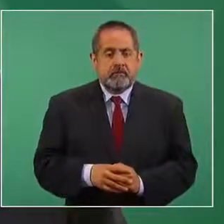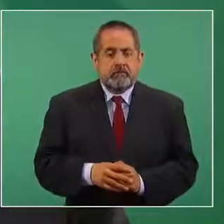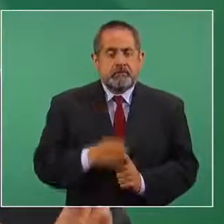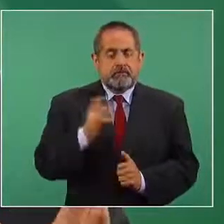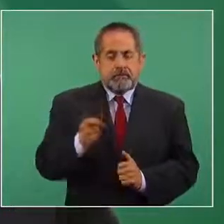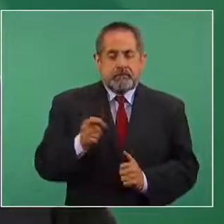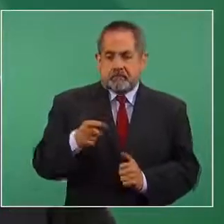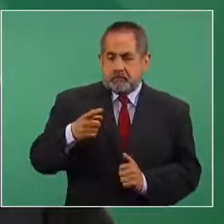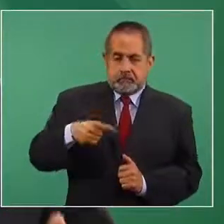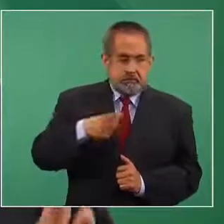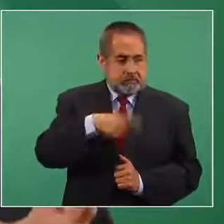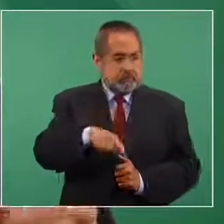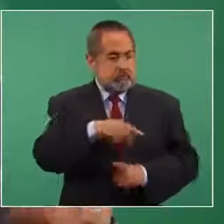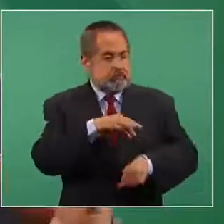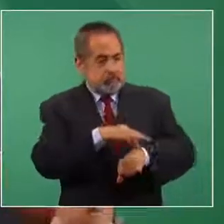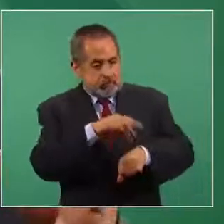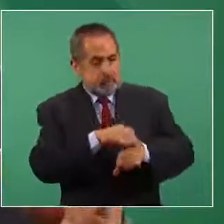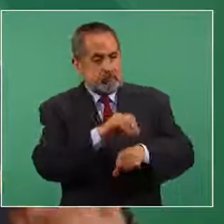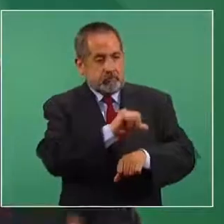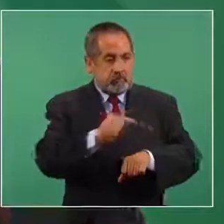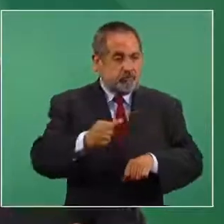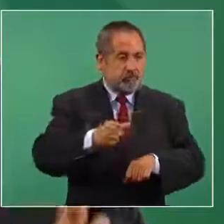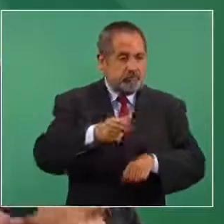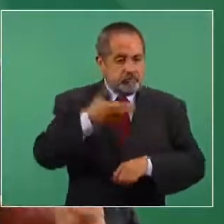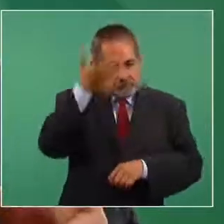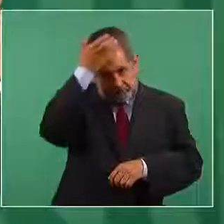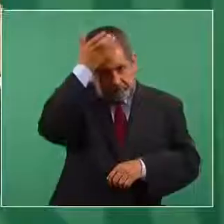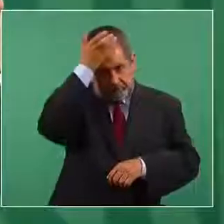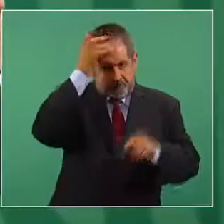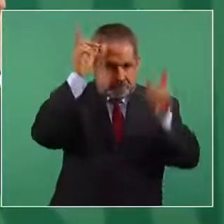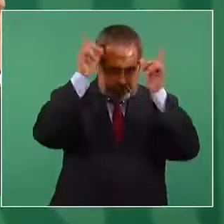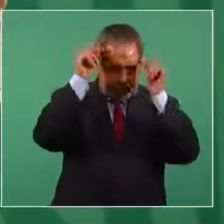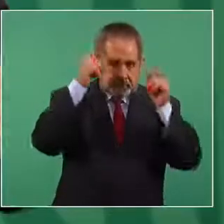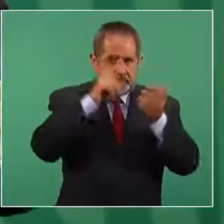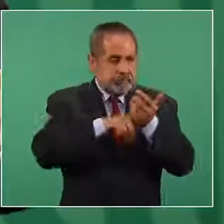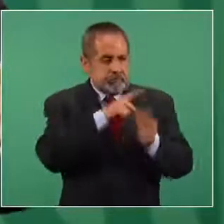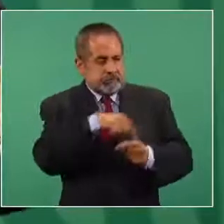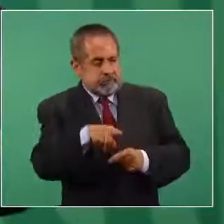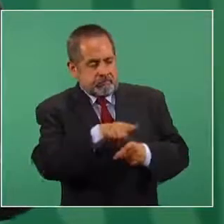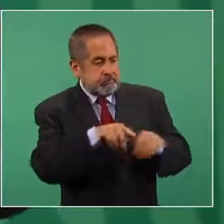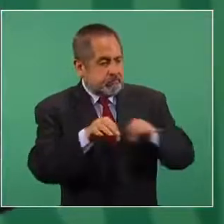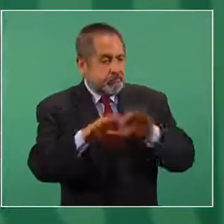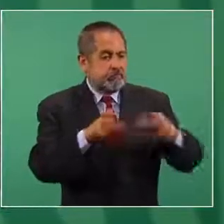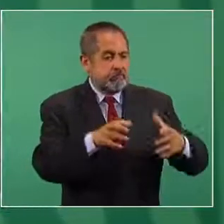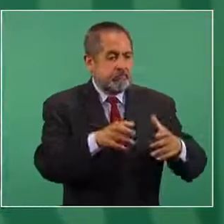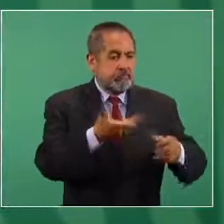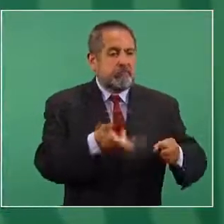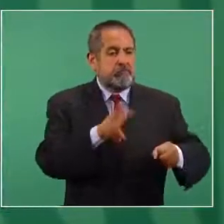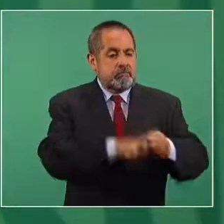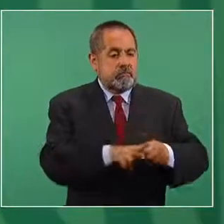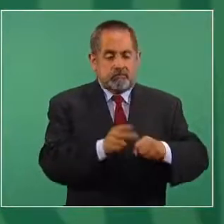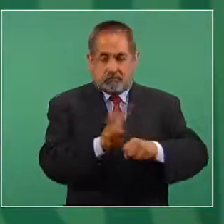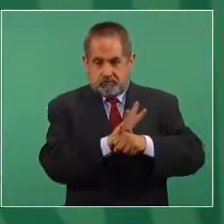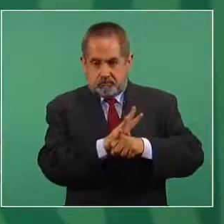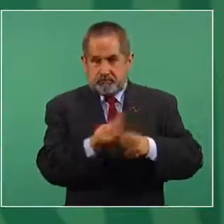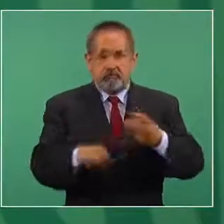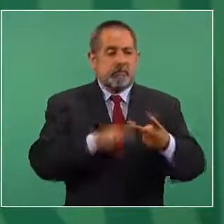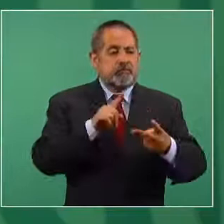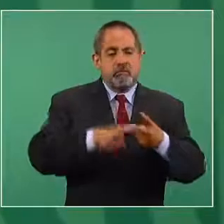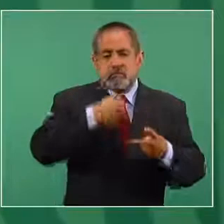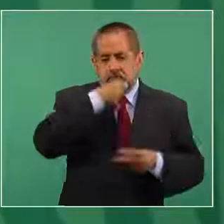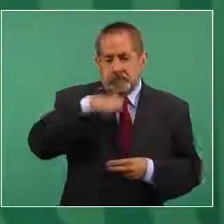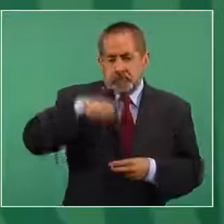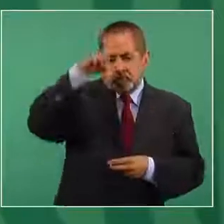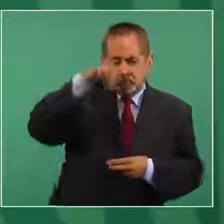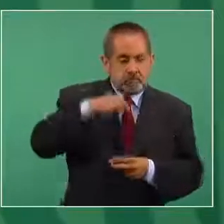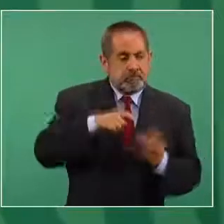son los médicos, las enfermeras, los trabajadores de hospitales COVID, los adultos mayores, vamos